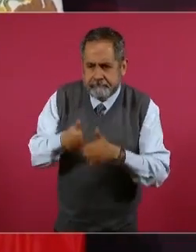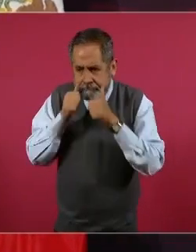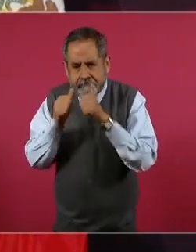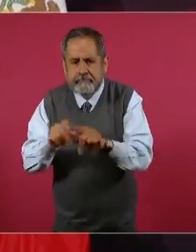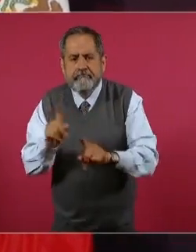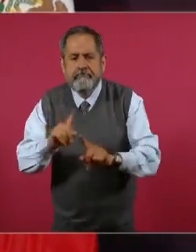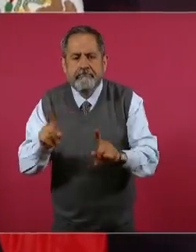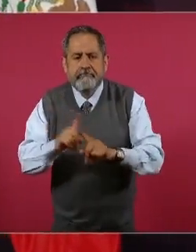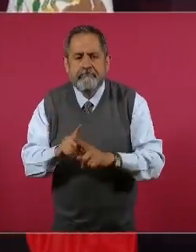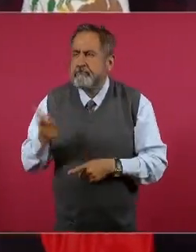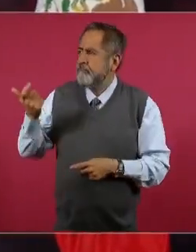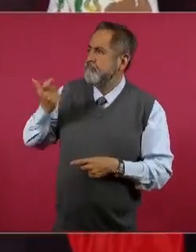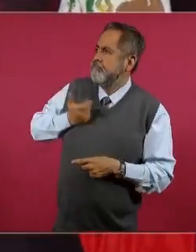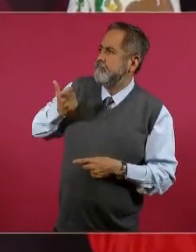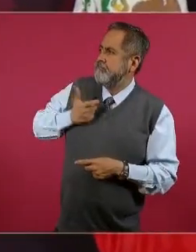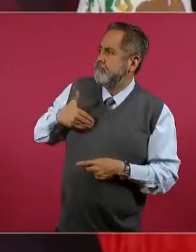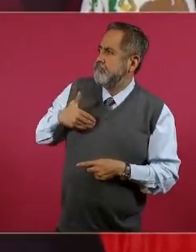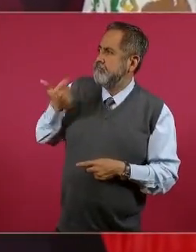ya